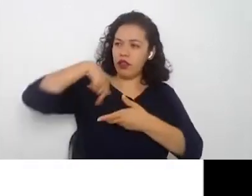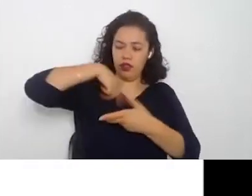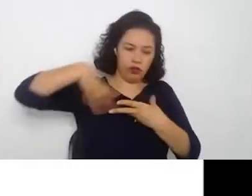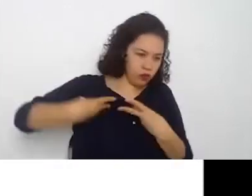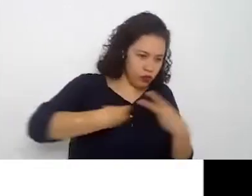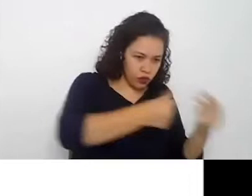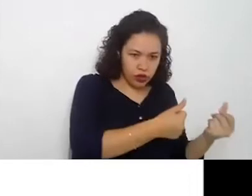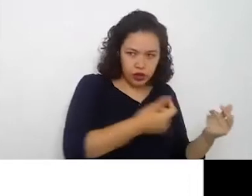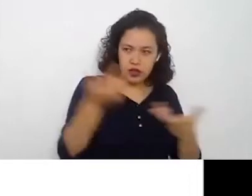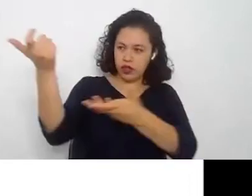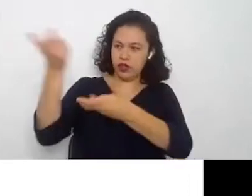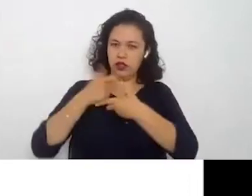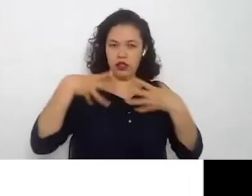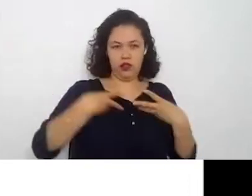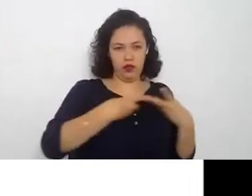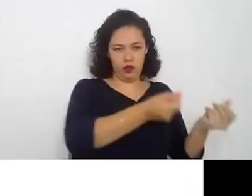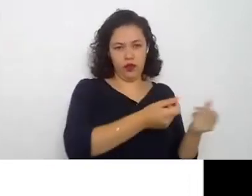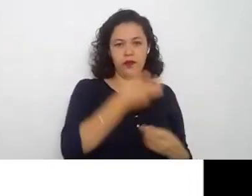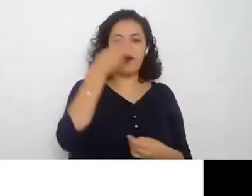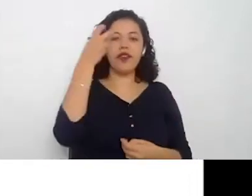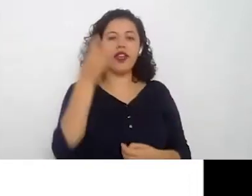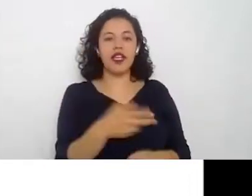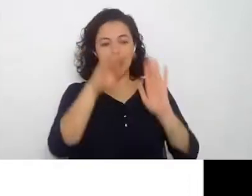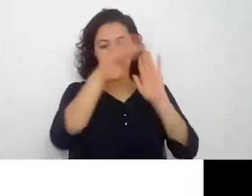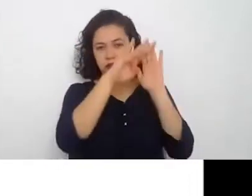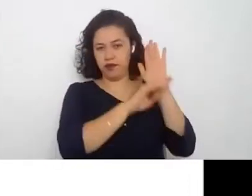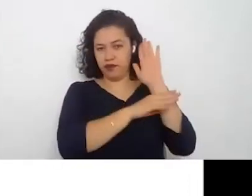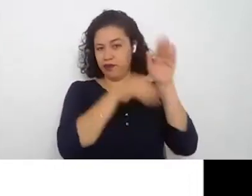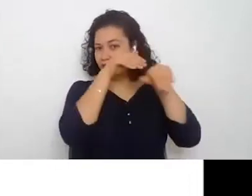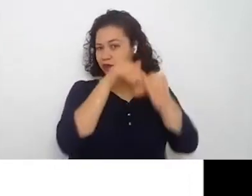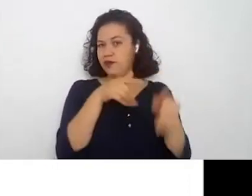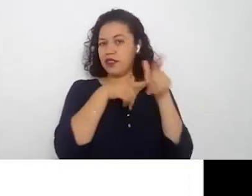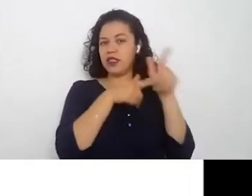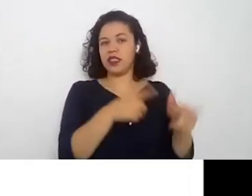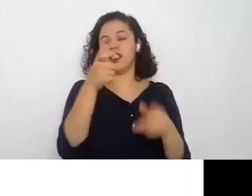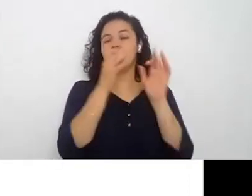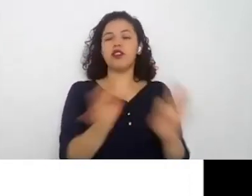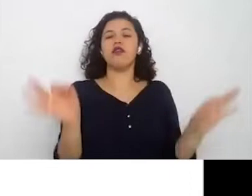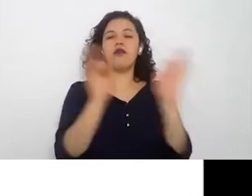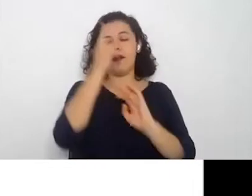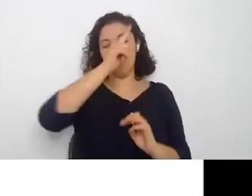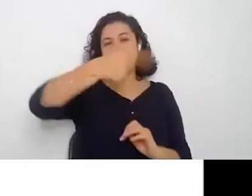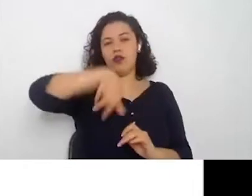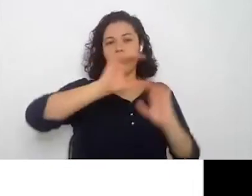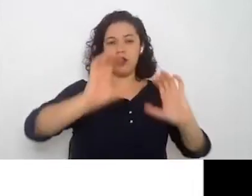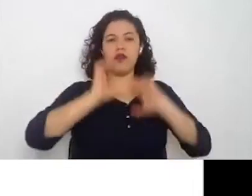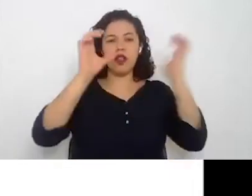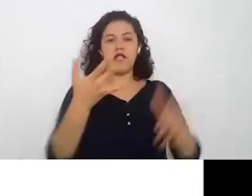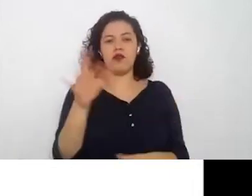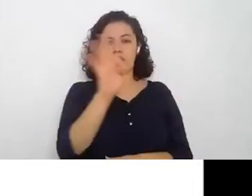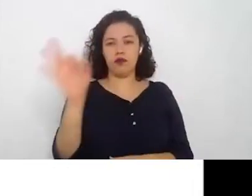puedo recomendar esto. Sigan esta parte y va a ser importante para cuidar ustedes ese 50%.